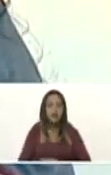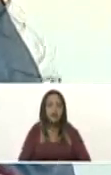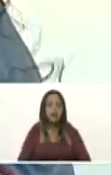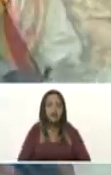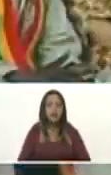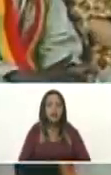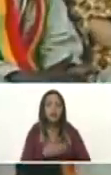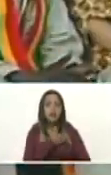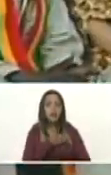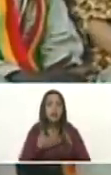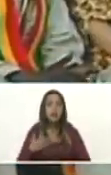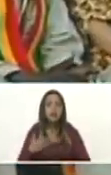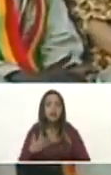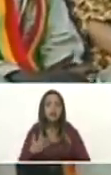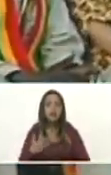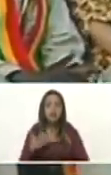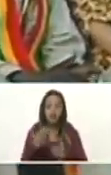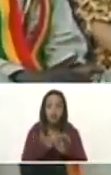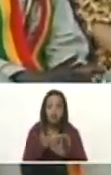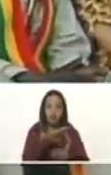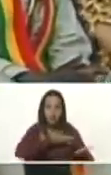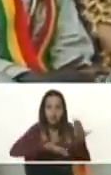queremos compartir